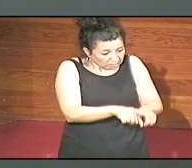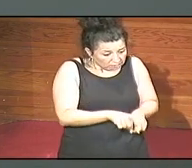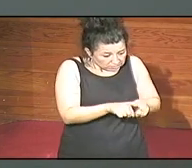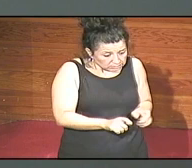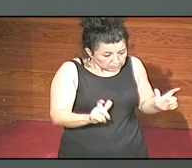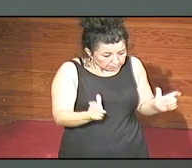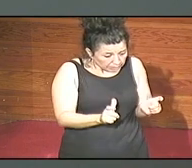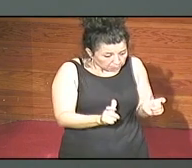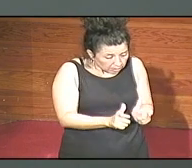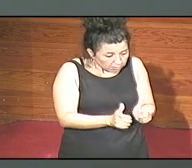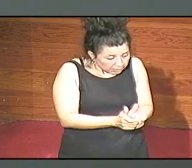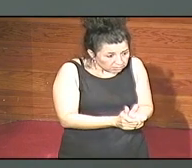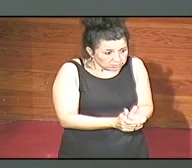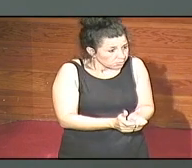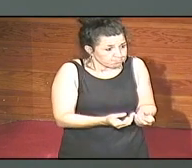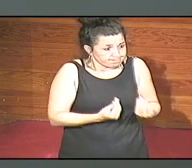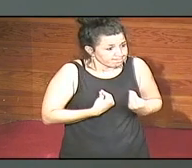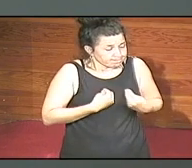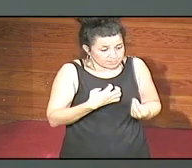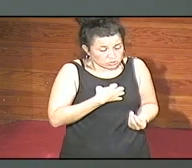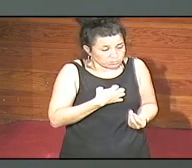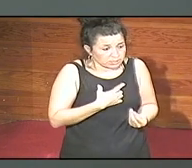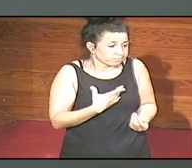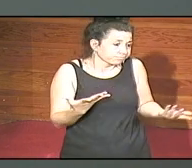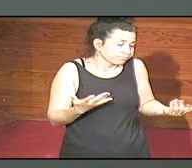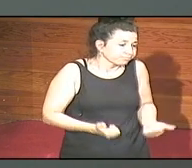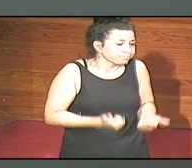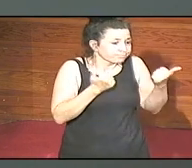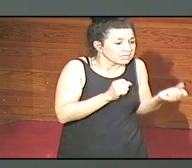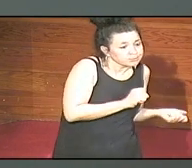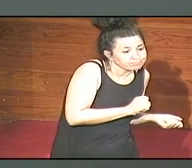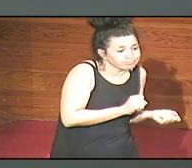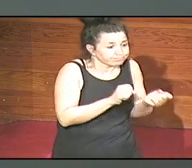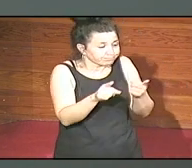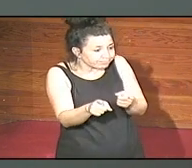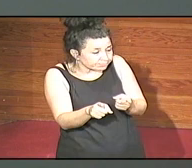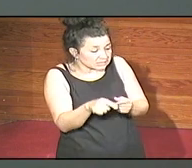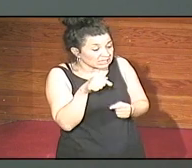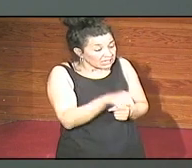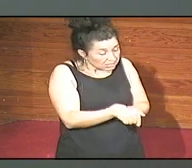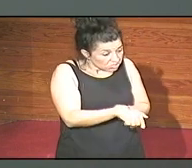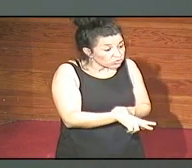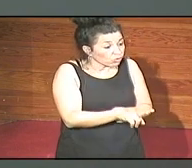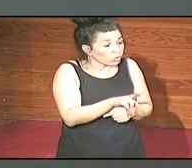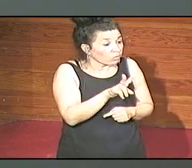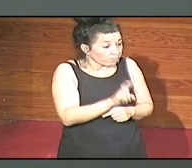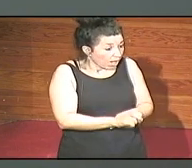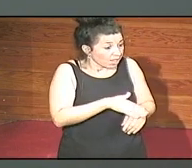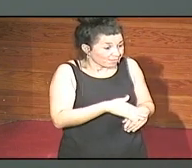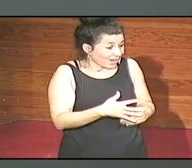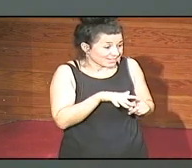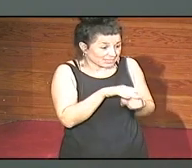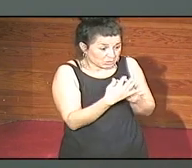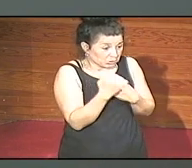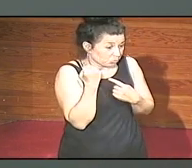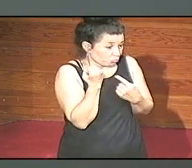y habían decidido esto vale para un montón de historias cuando estuve